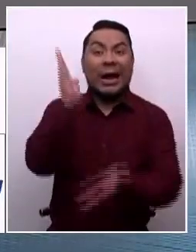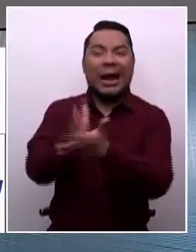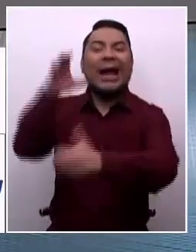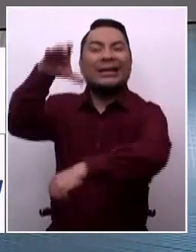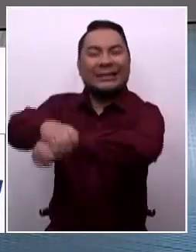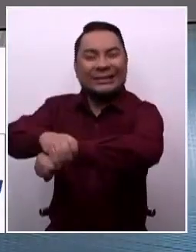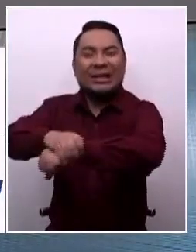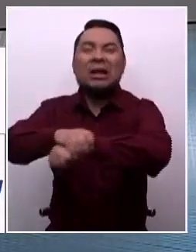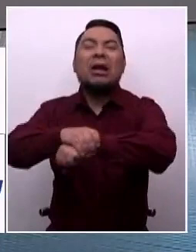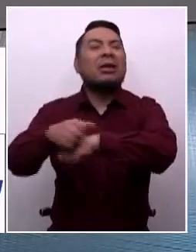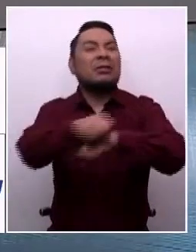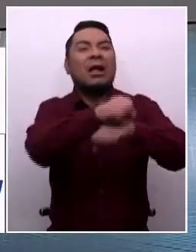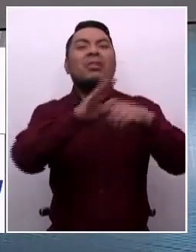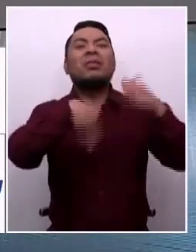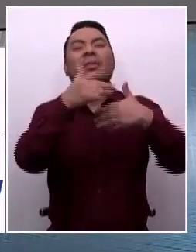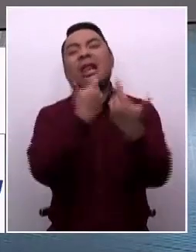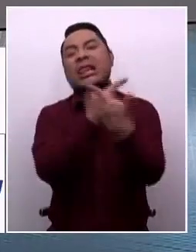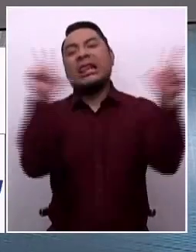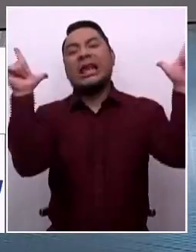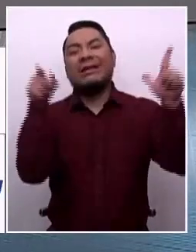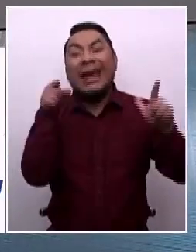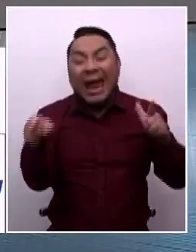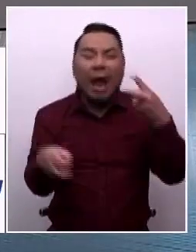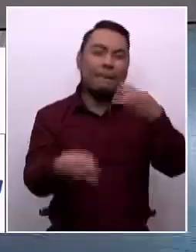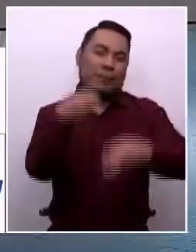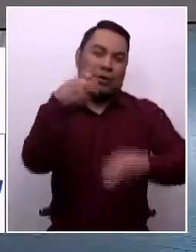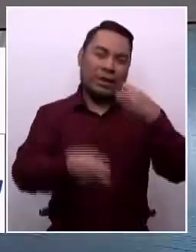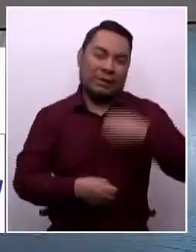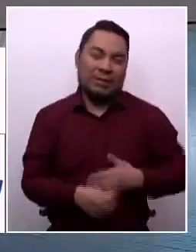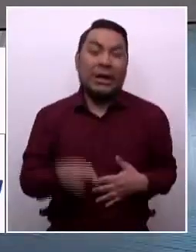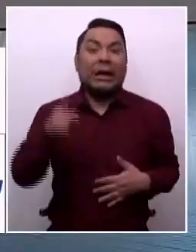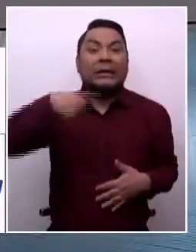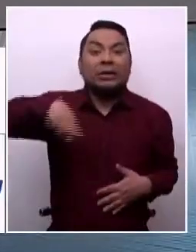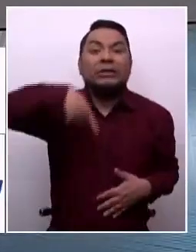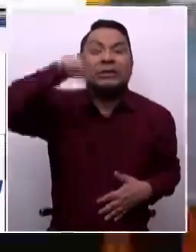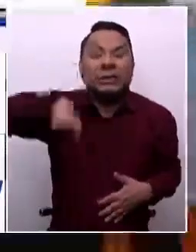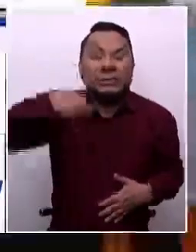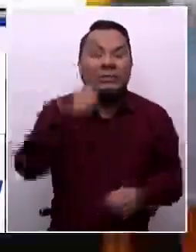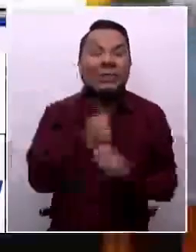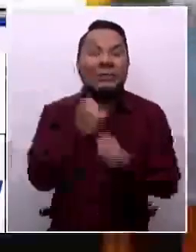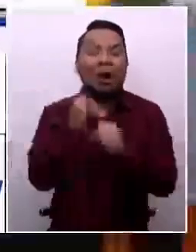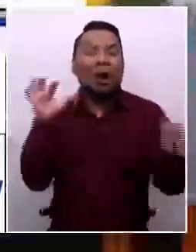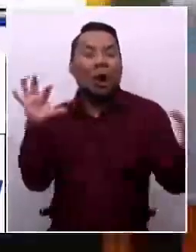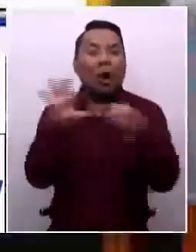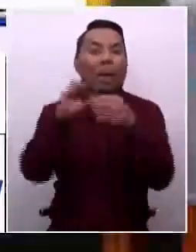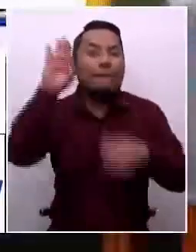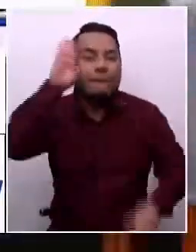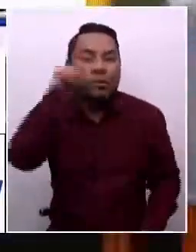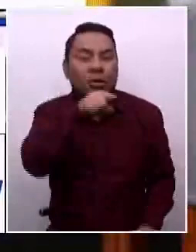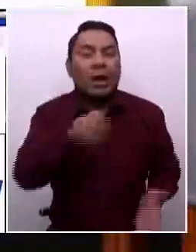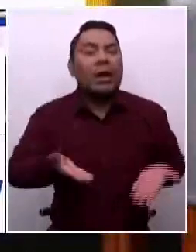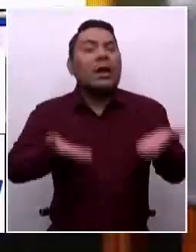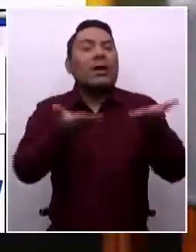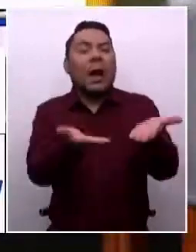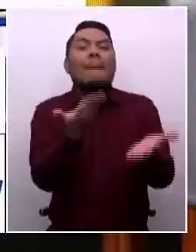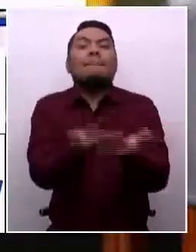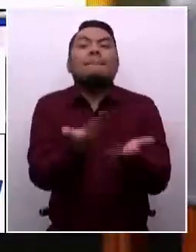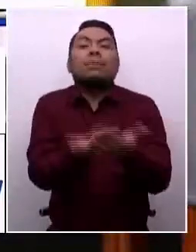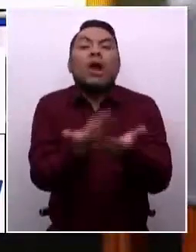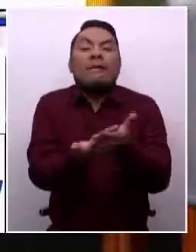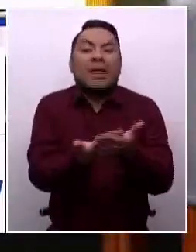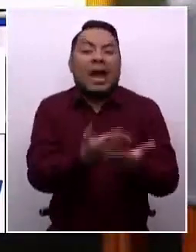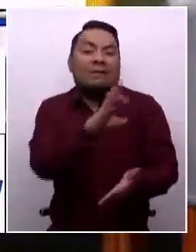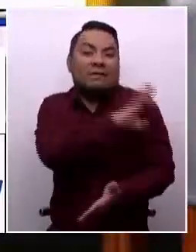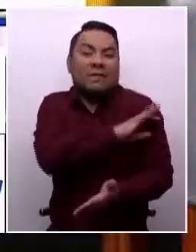en pocas horas vuelven a salir libres Entonces nosotros necesitamos trabajar con la Policía Nacional para entregarle las pruebas a los jueces y